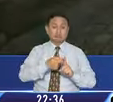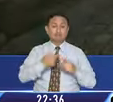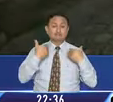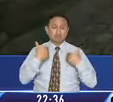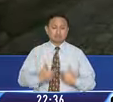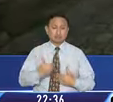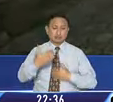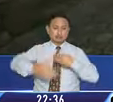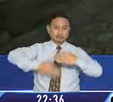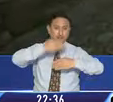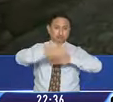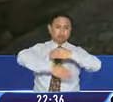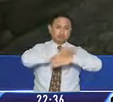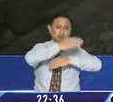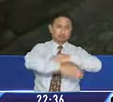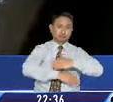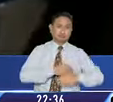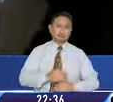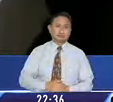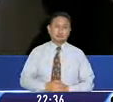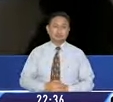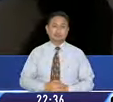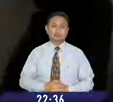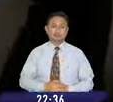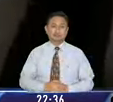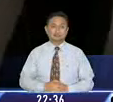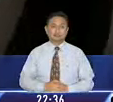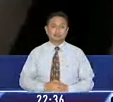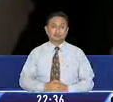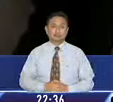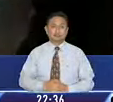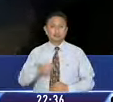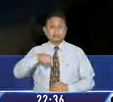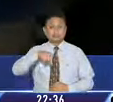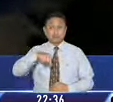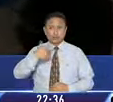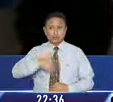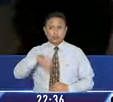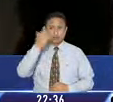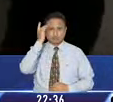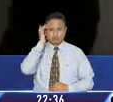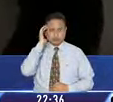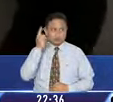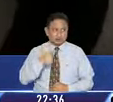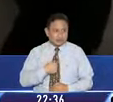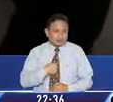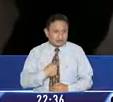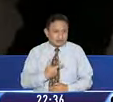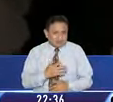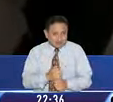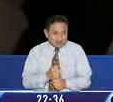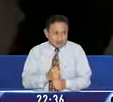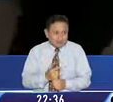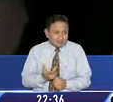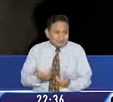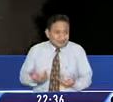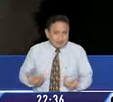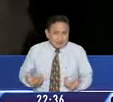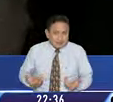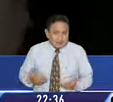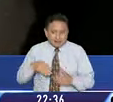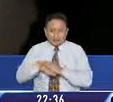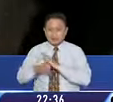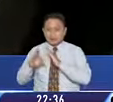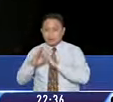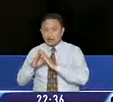en fundas plásticas de color negro. La verdad es preocupante. No se puede estar con seguridad, ¿no? En las